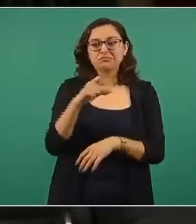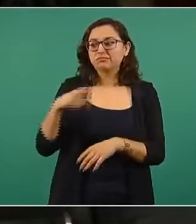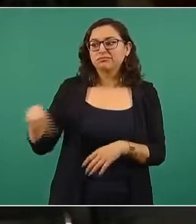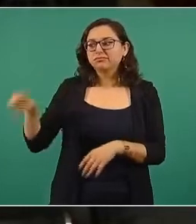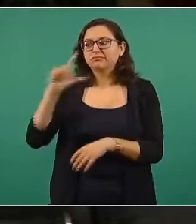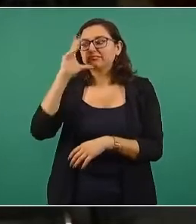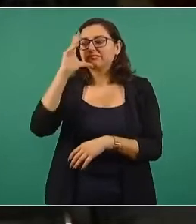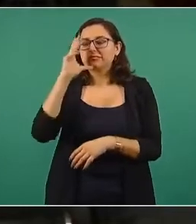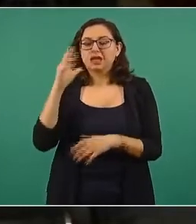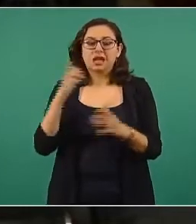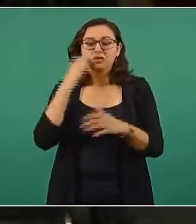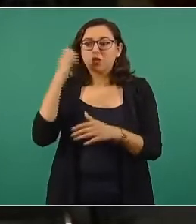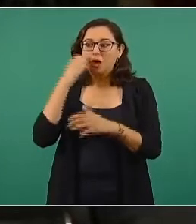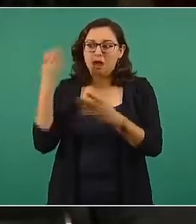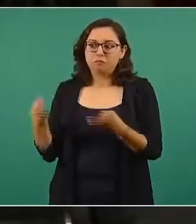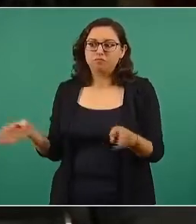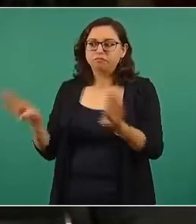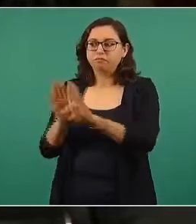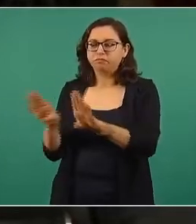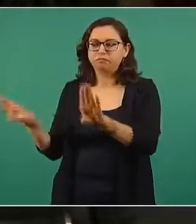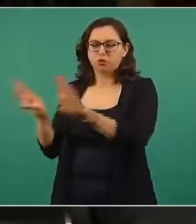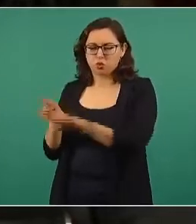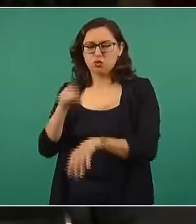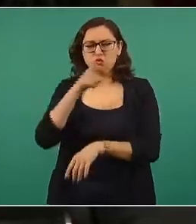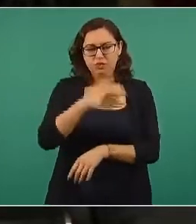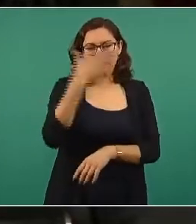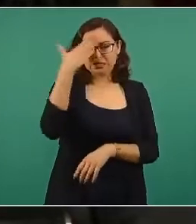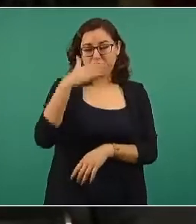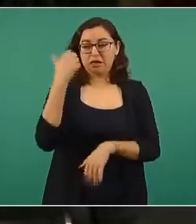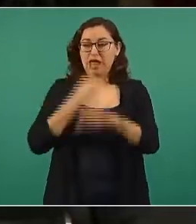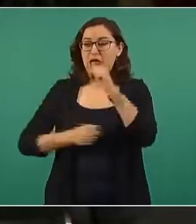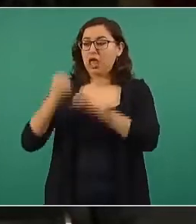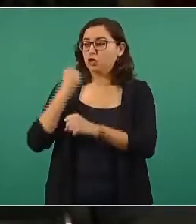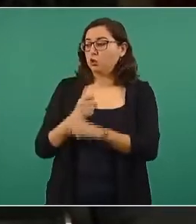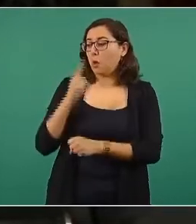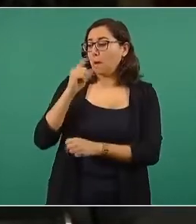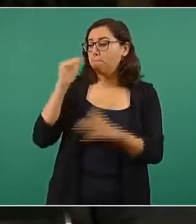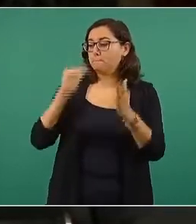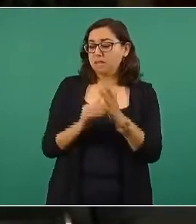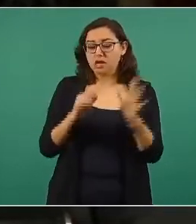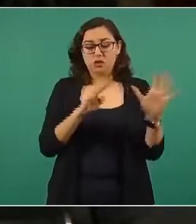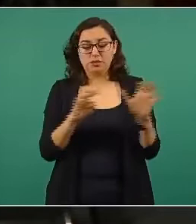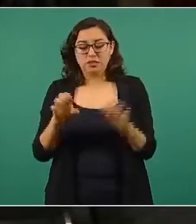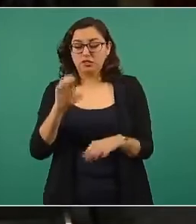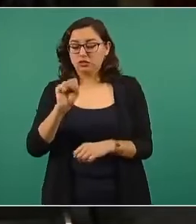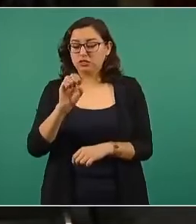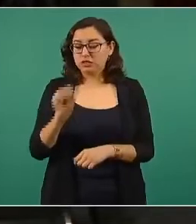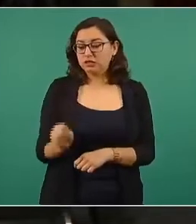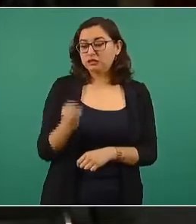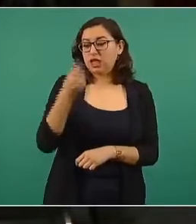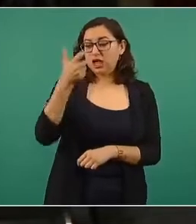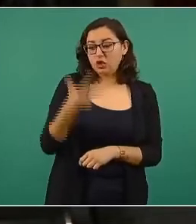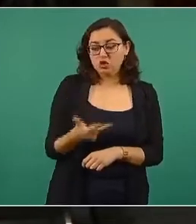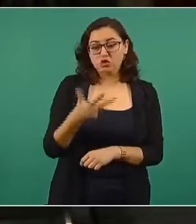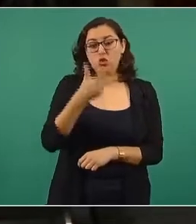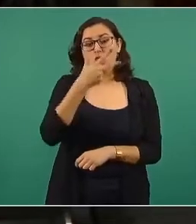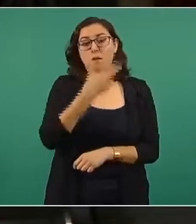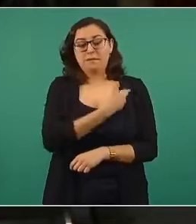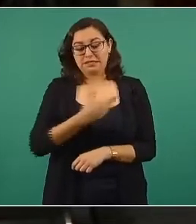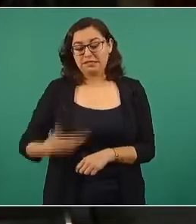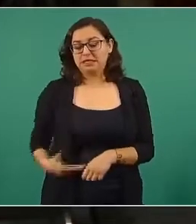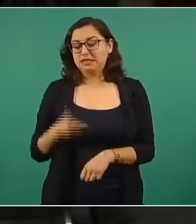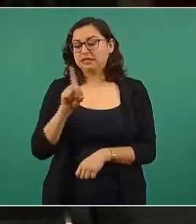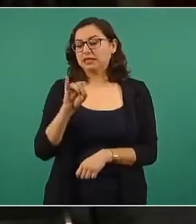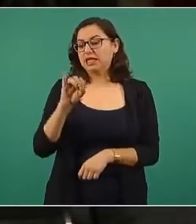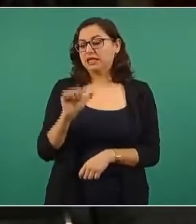cerradas por Díaz Ordaz en 1968. Uno podría pensar que solamente la represión fue en la Ciudad de